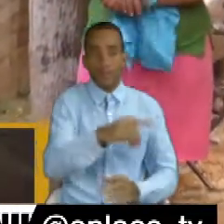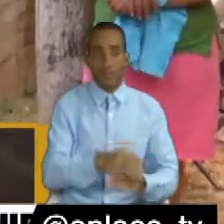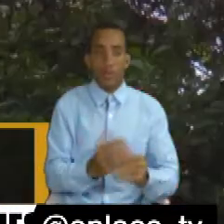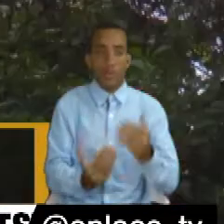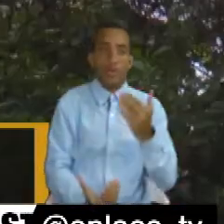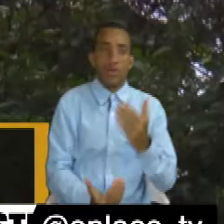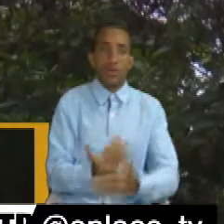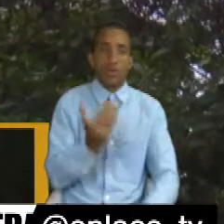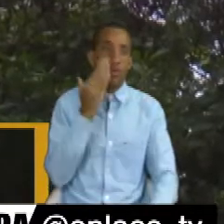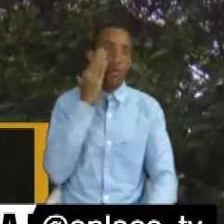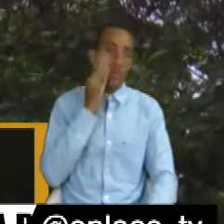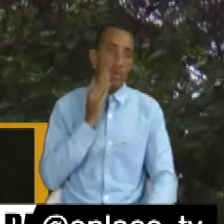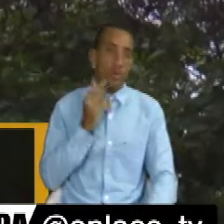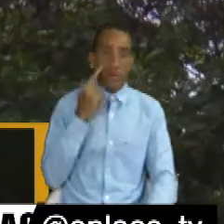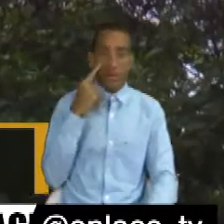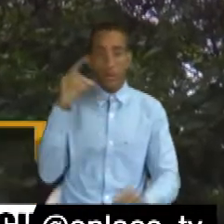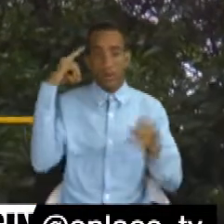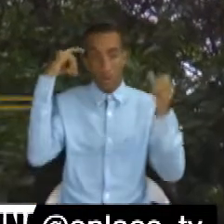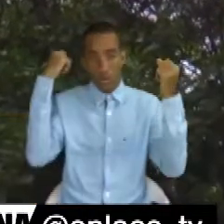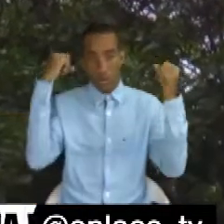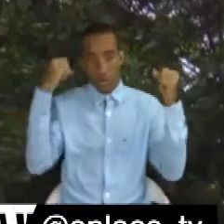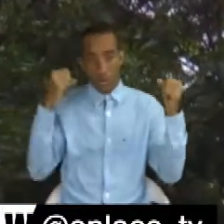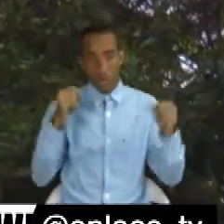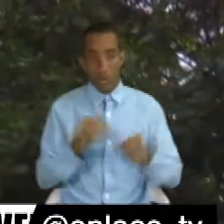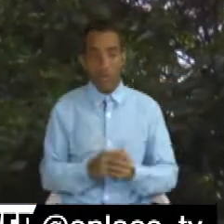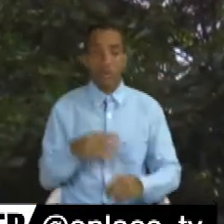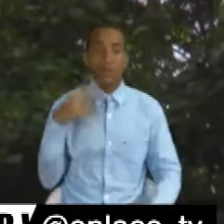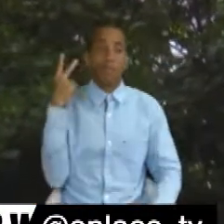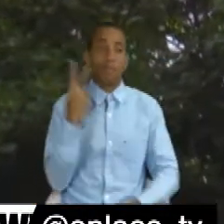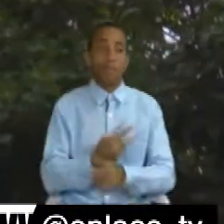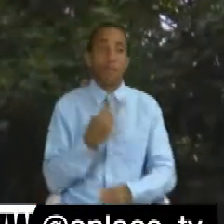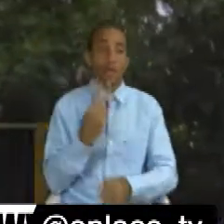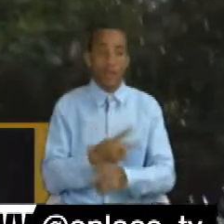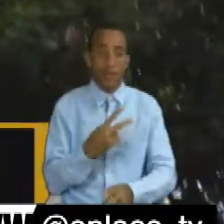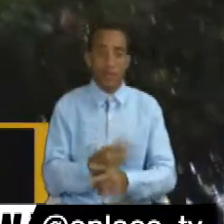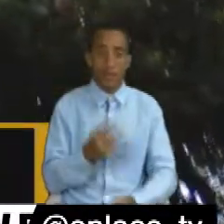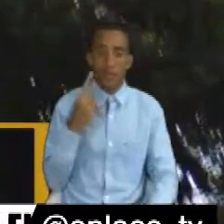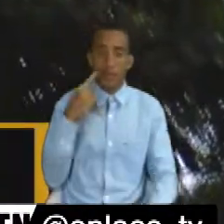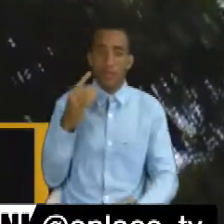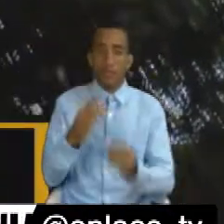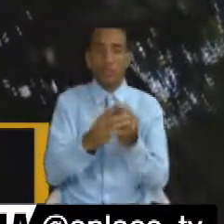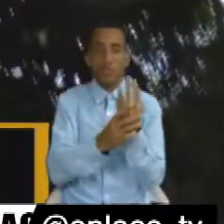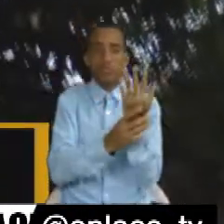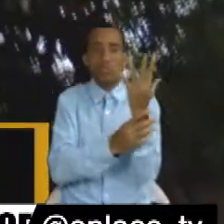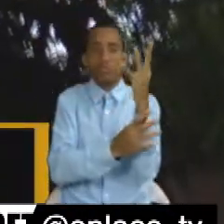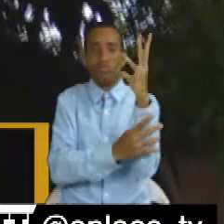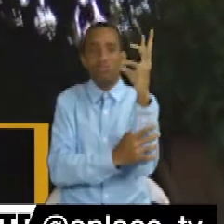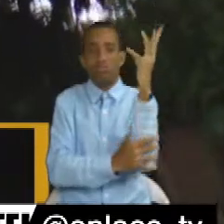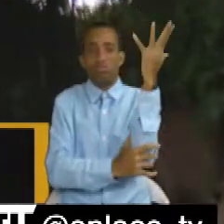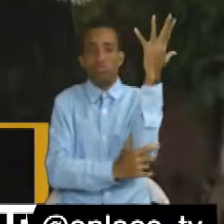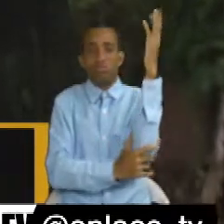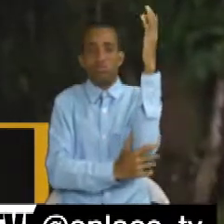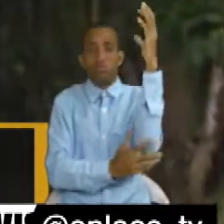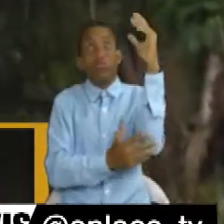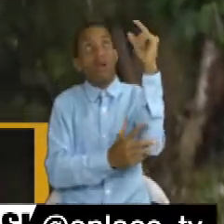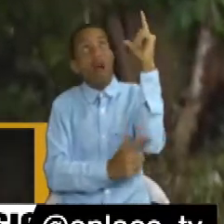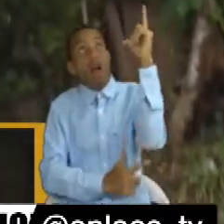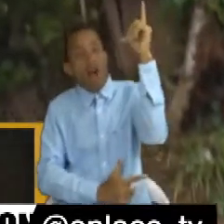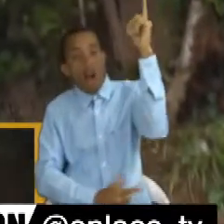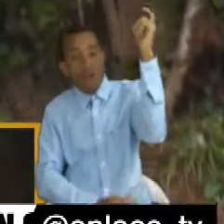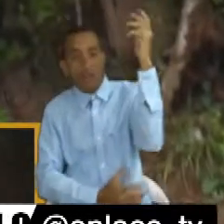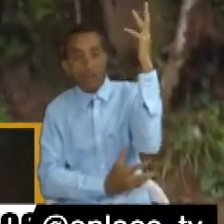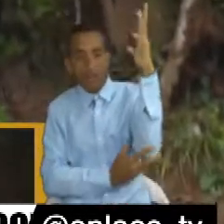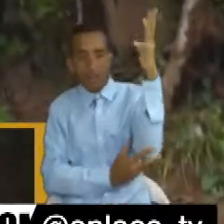16 de marzo muestran su preocupación por el peligro que le representa este gigante árbol orejero que amenaza con caer sobre viviendas del sector.